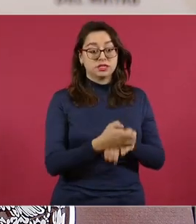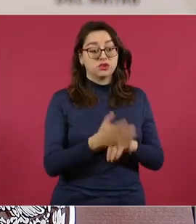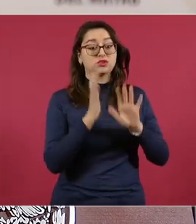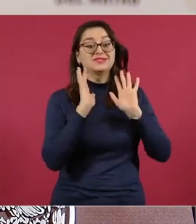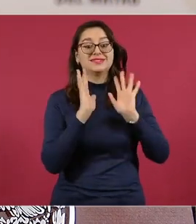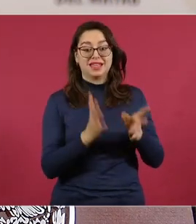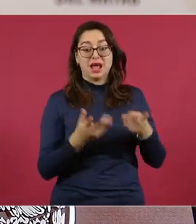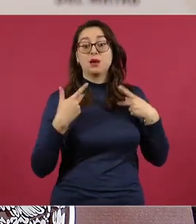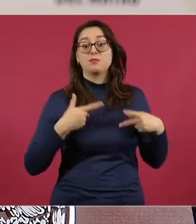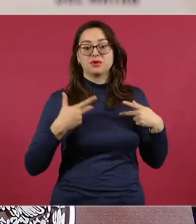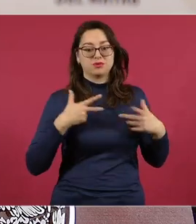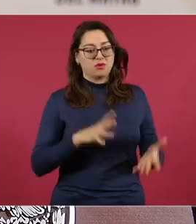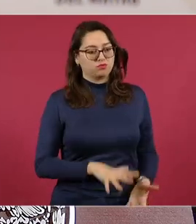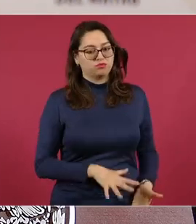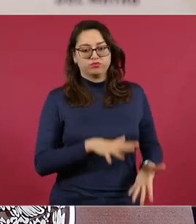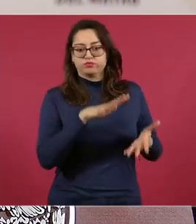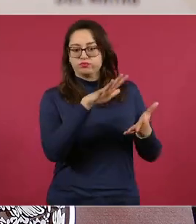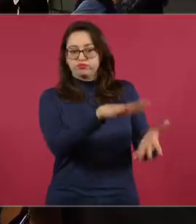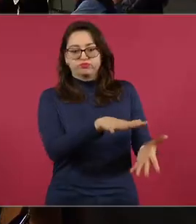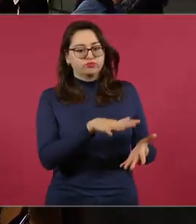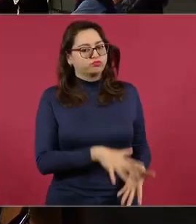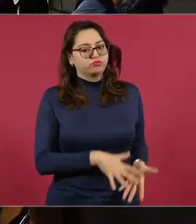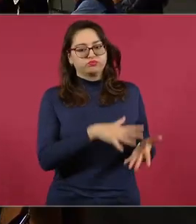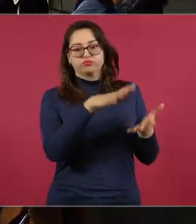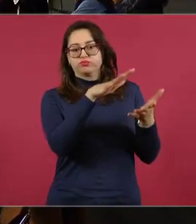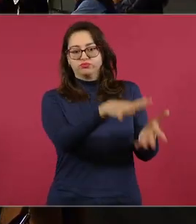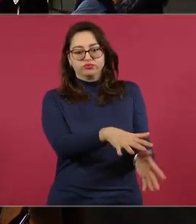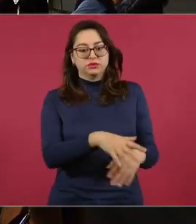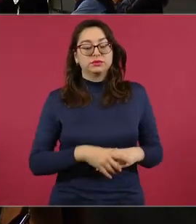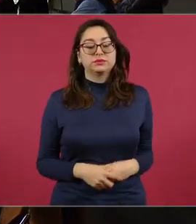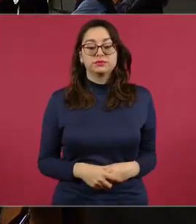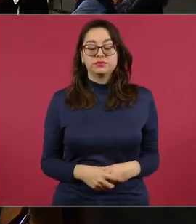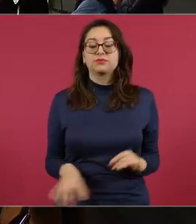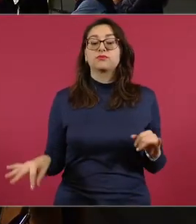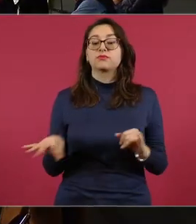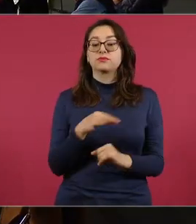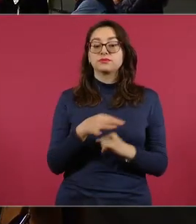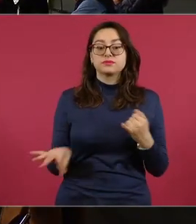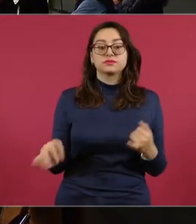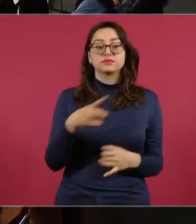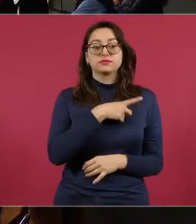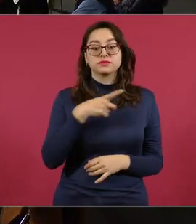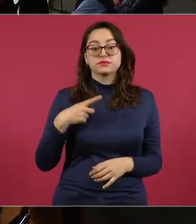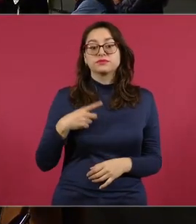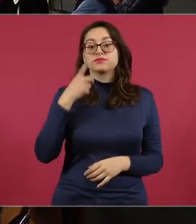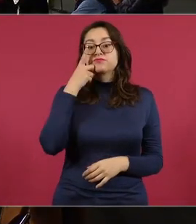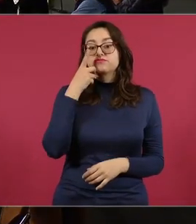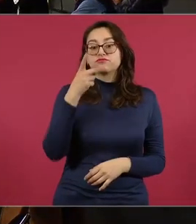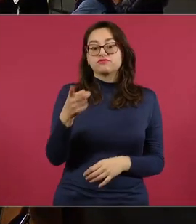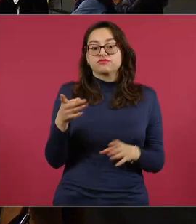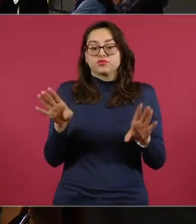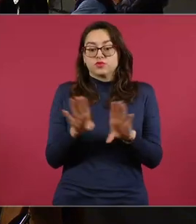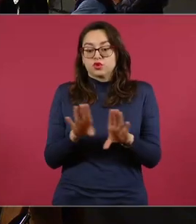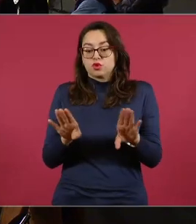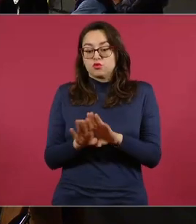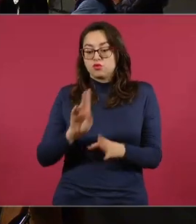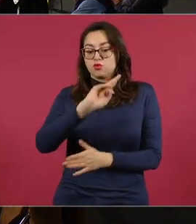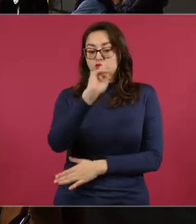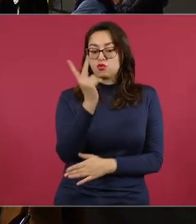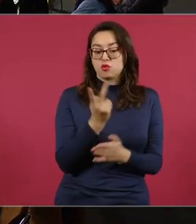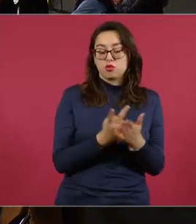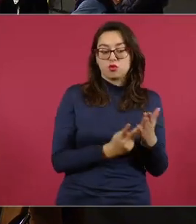fertilizante a los productores. Finalmente, en esta gráfica se muestra la evolución del